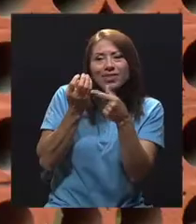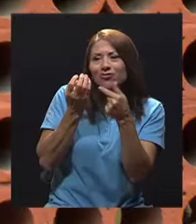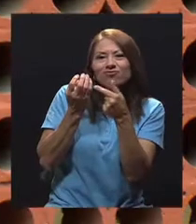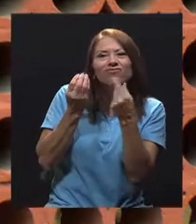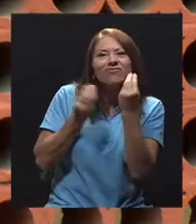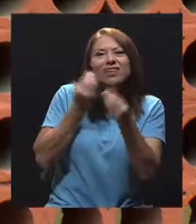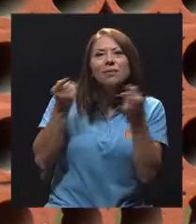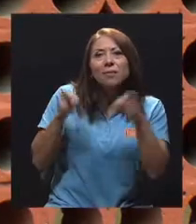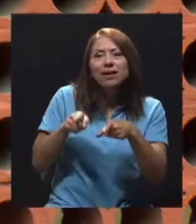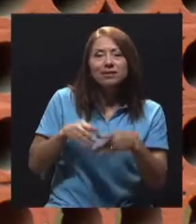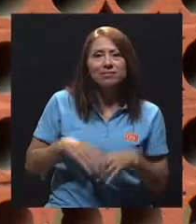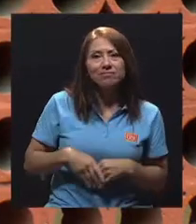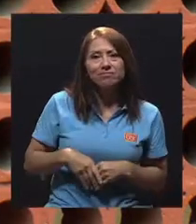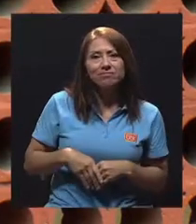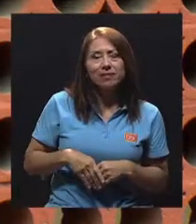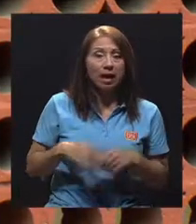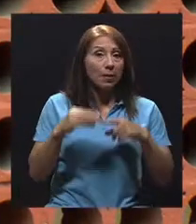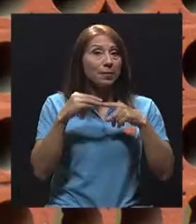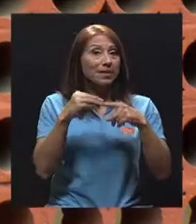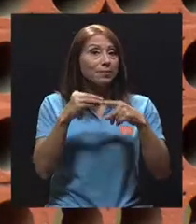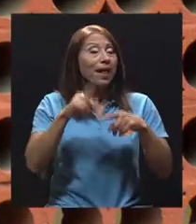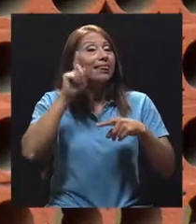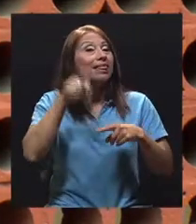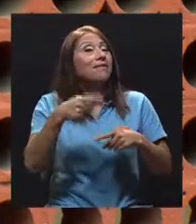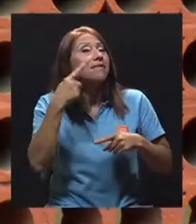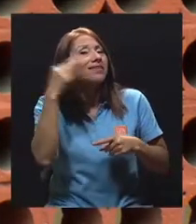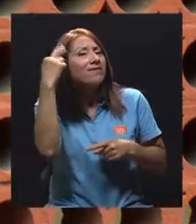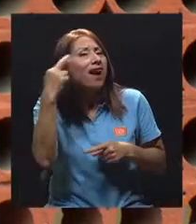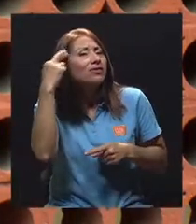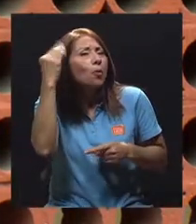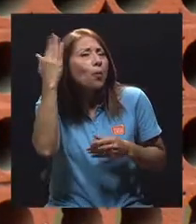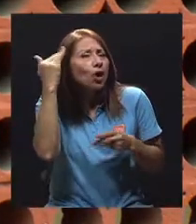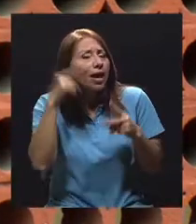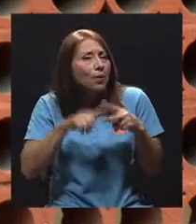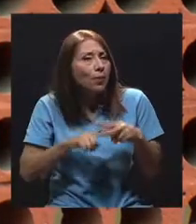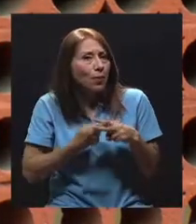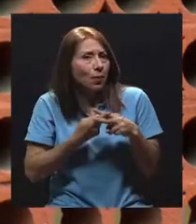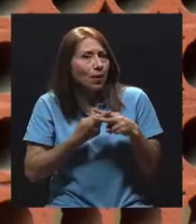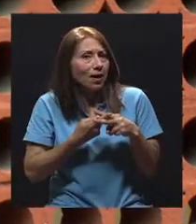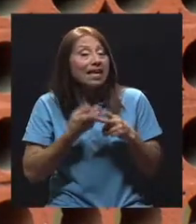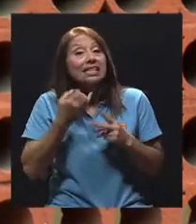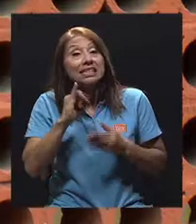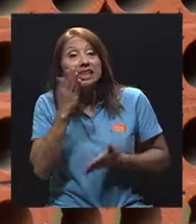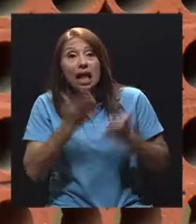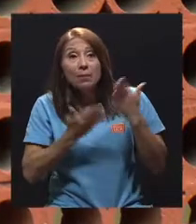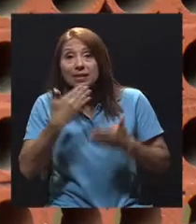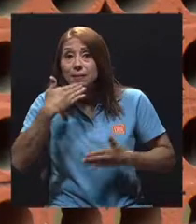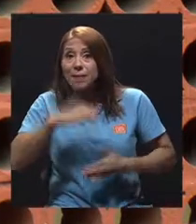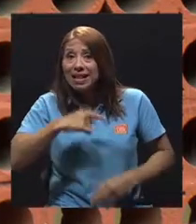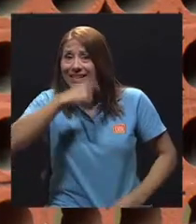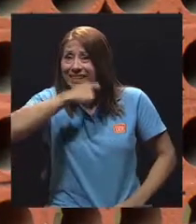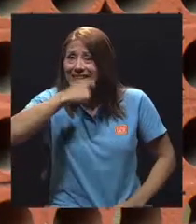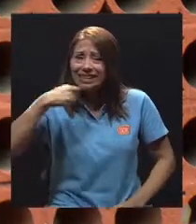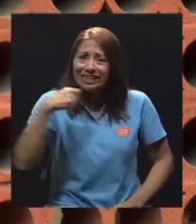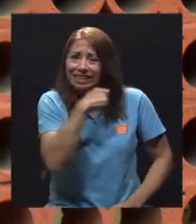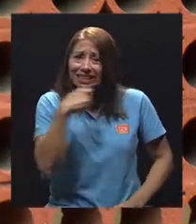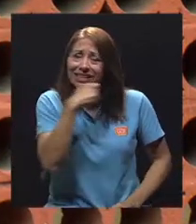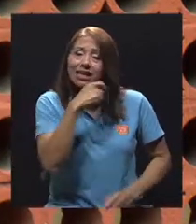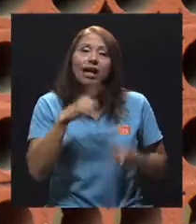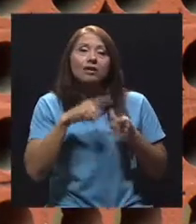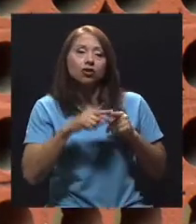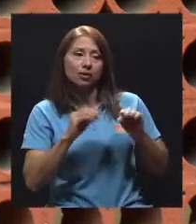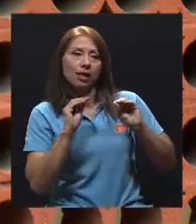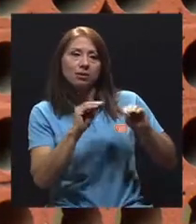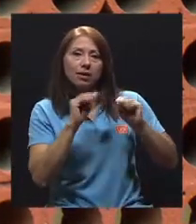Porque lo principal es erradicar qué fue lo que lo hizo, ¿verdad? Si fue una agresión por el cepillado, entonces enseñarle